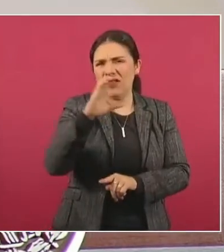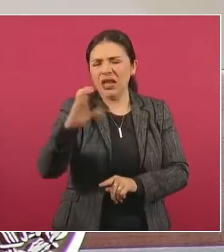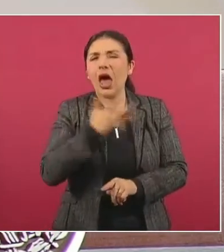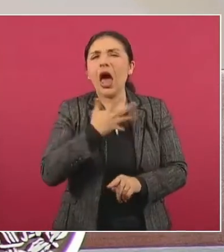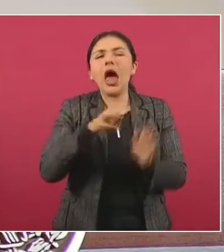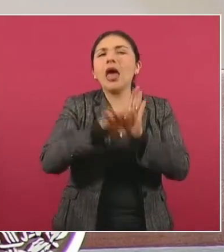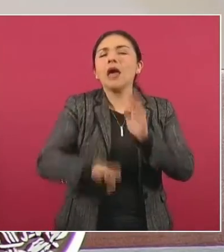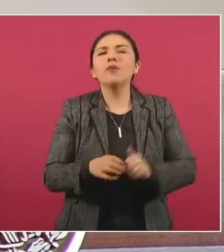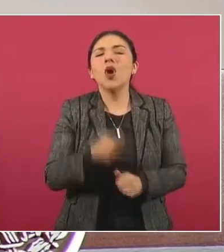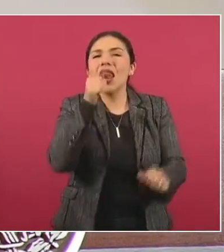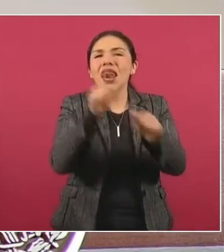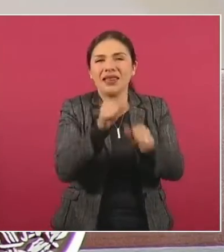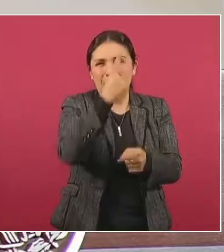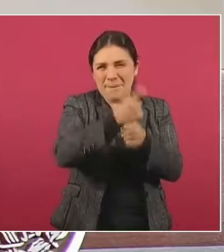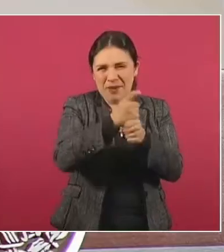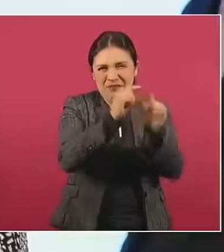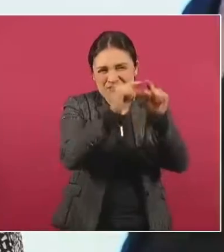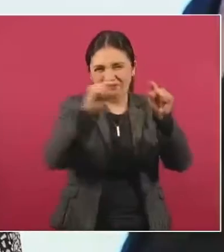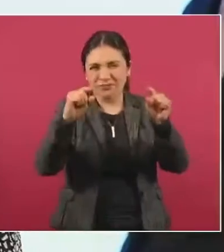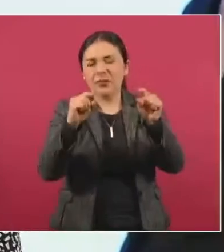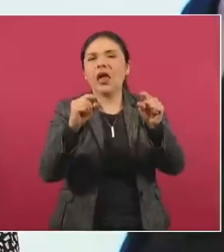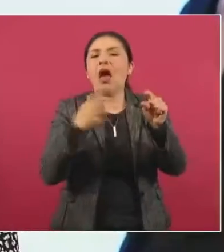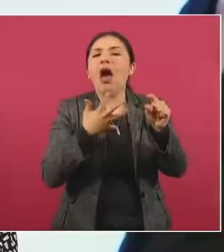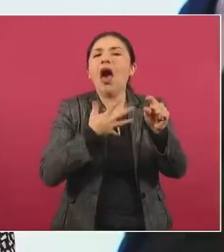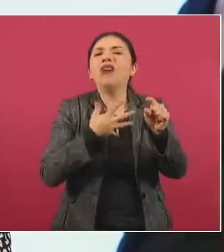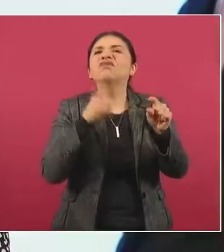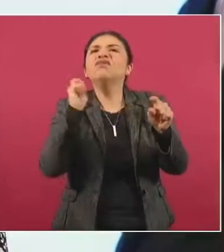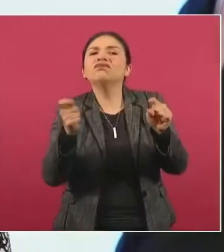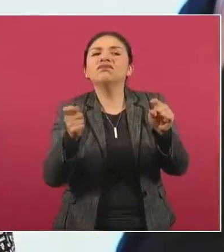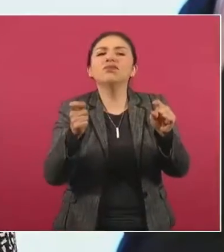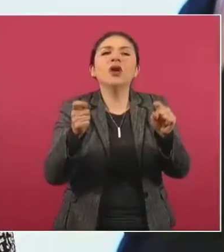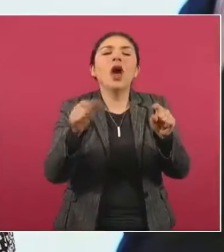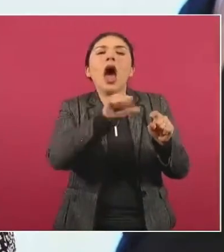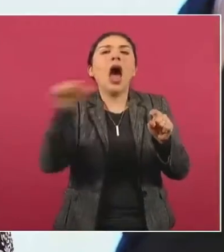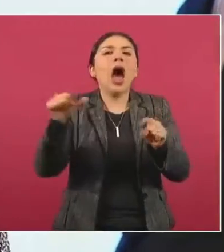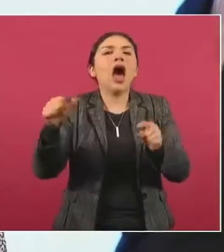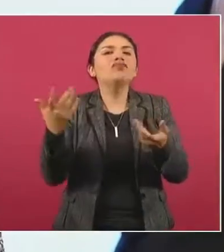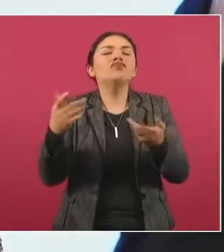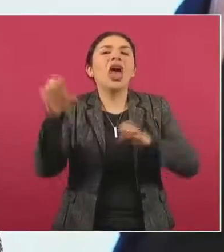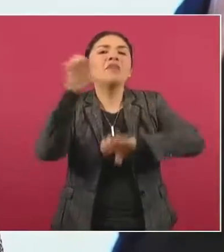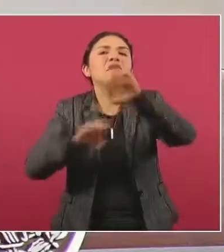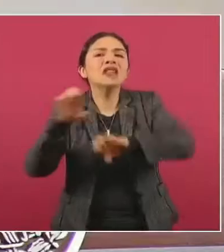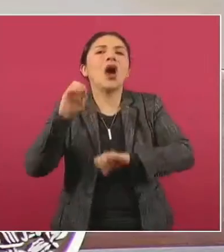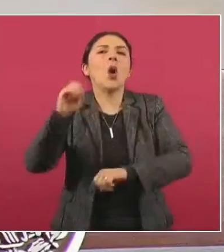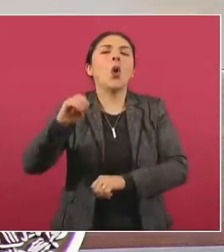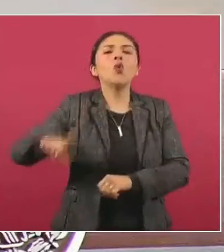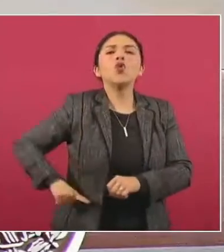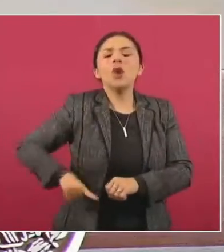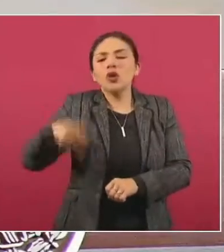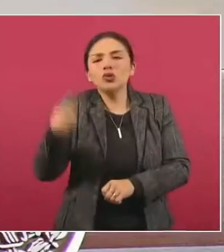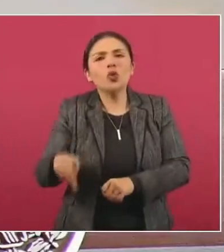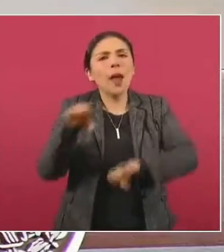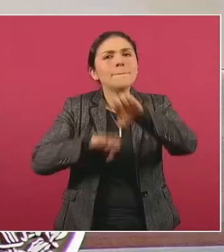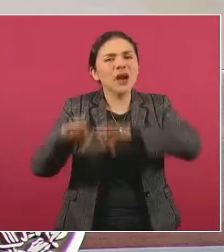ejemplo, son muchas veces, por ejemplo, iniciales de entes públicos. Entonces, por ejemplo, hay muchísimas facturas, sobre todo